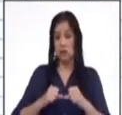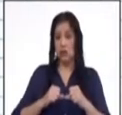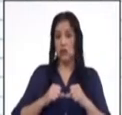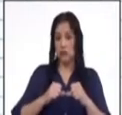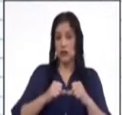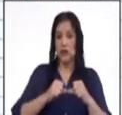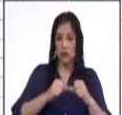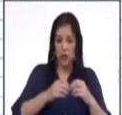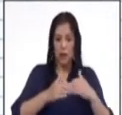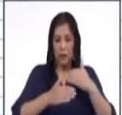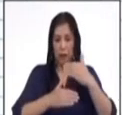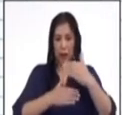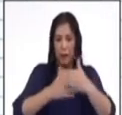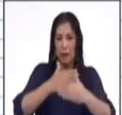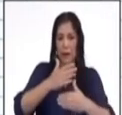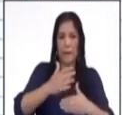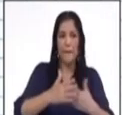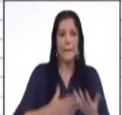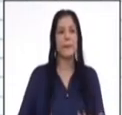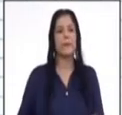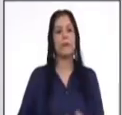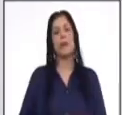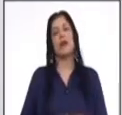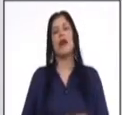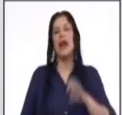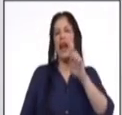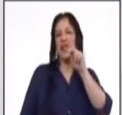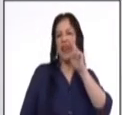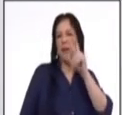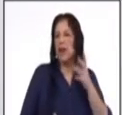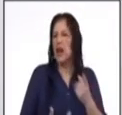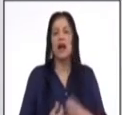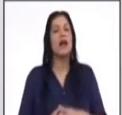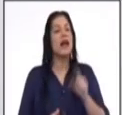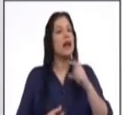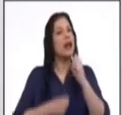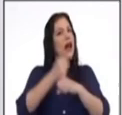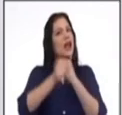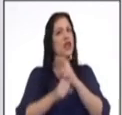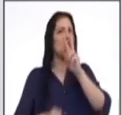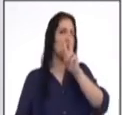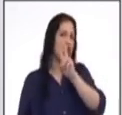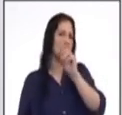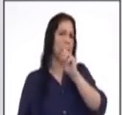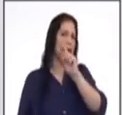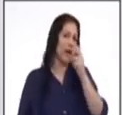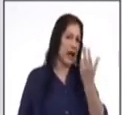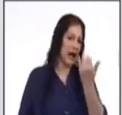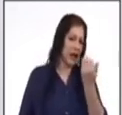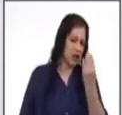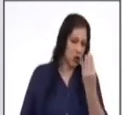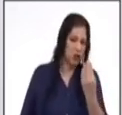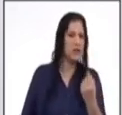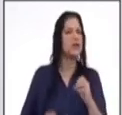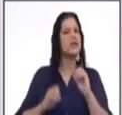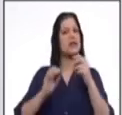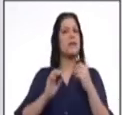una marcada tendencia a ser endémica. En 2014 se promulgó la ley número